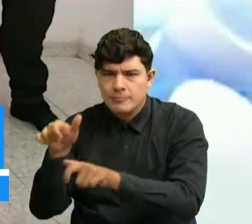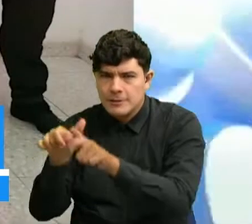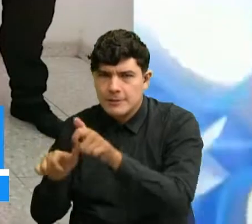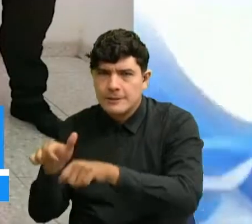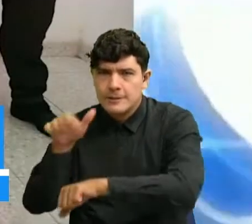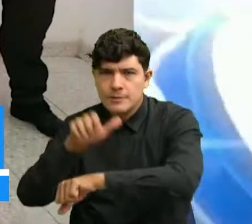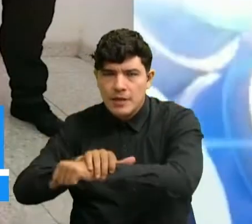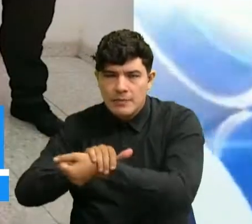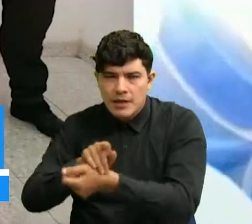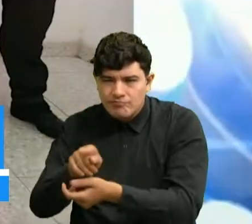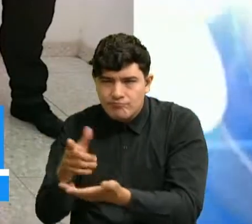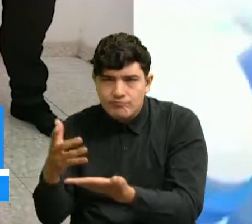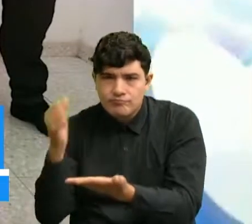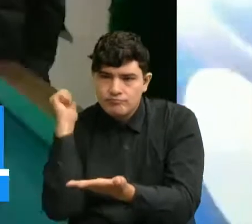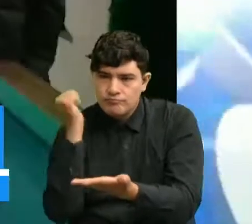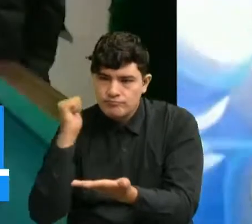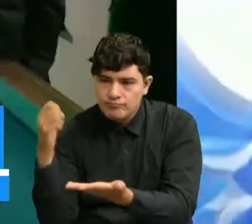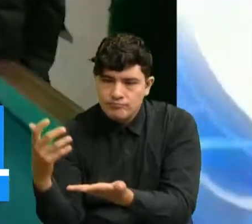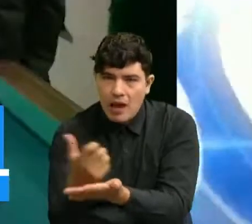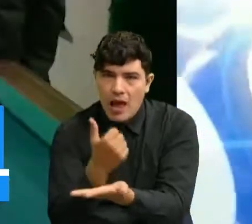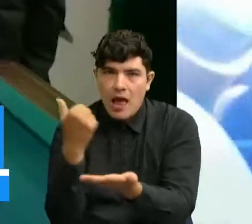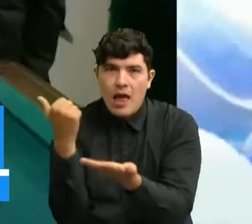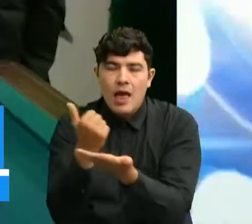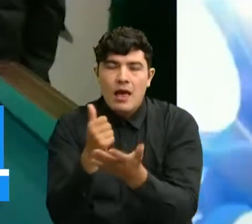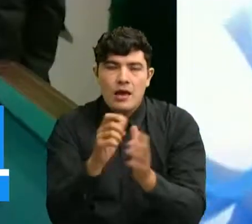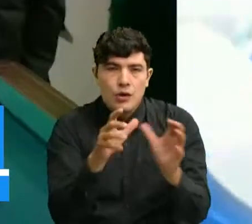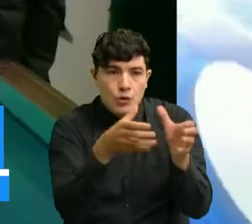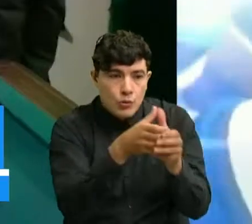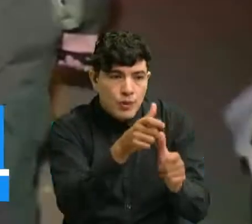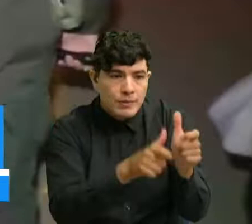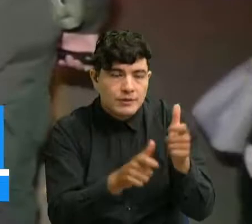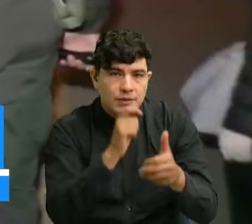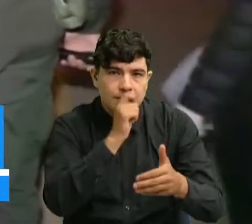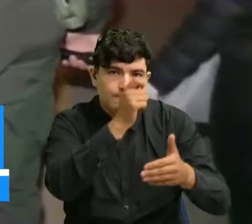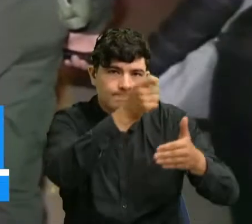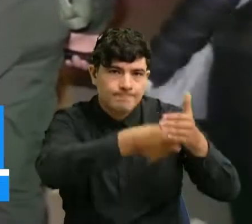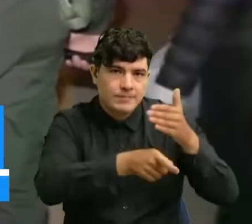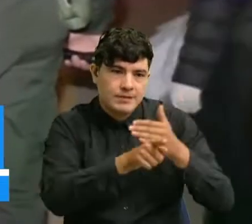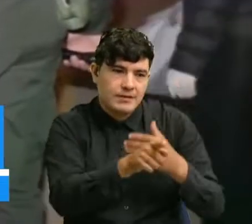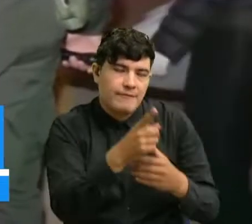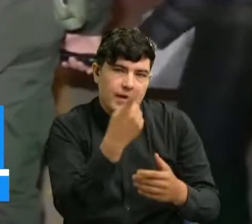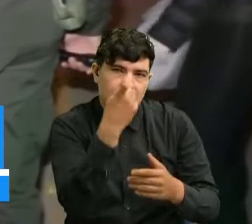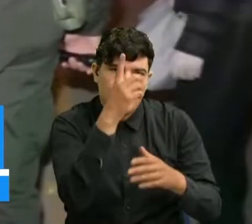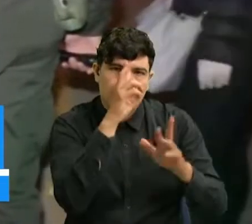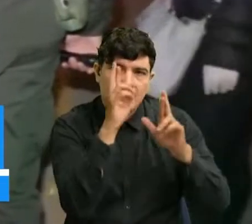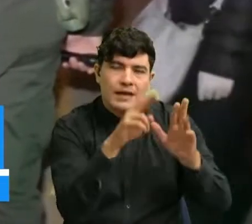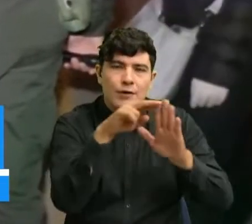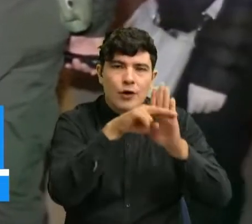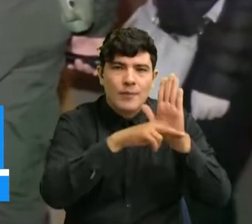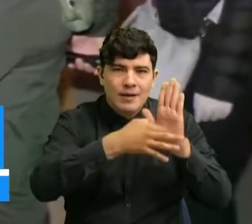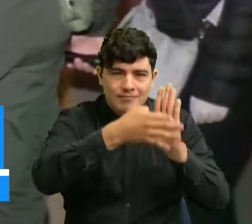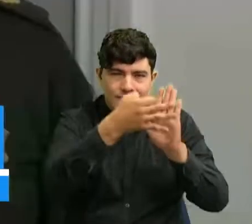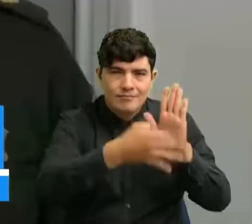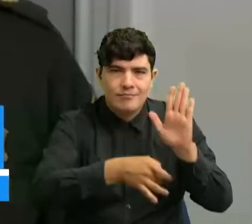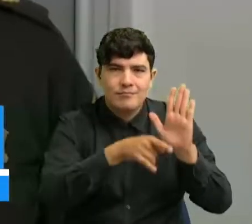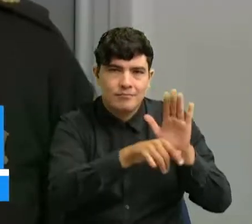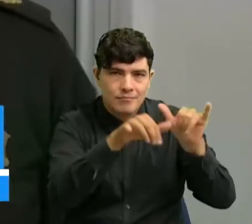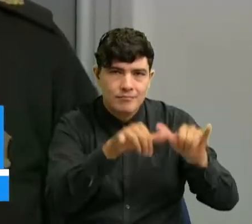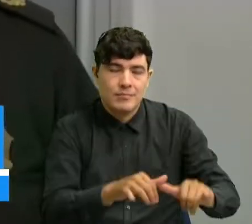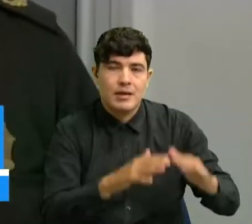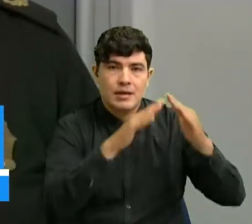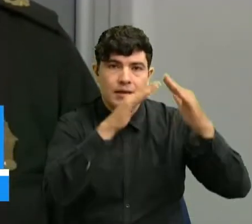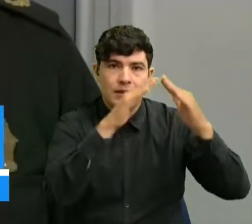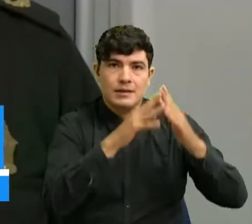armas blancas incautadas y un grupo de personas sancionadas por infringir las normas expedidas por las autoridades. Se